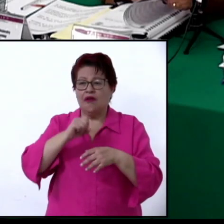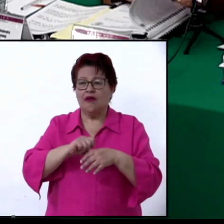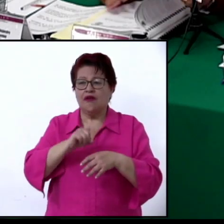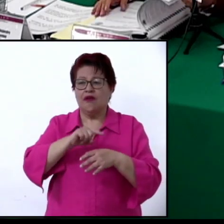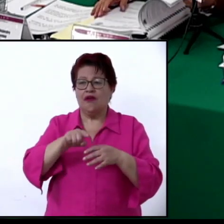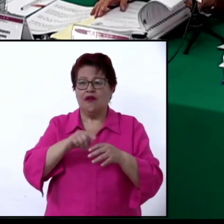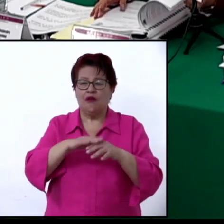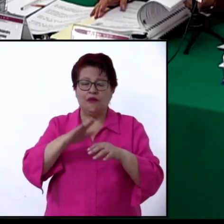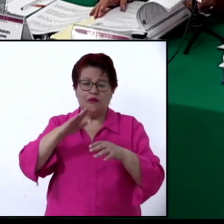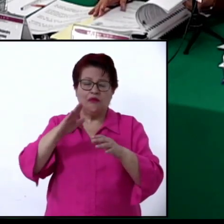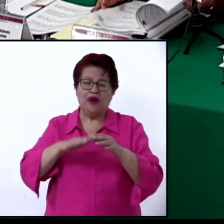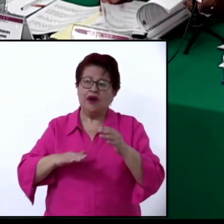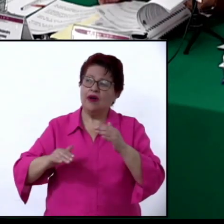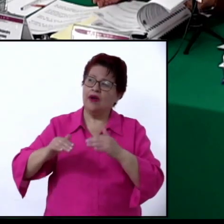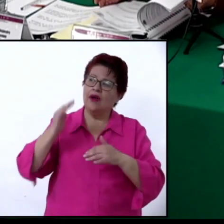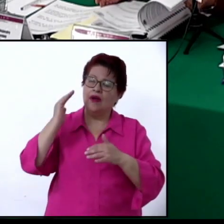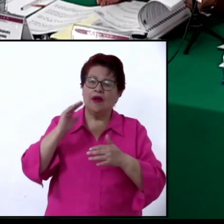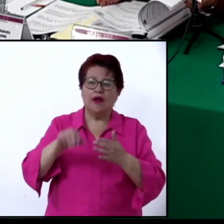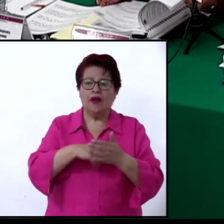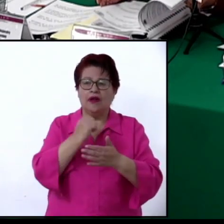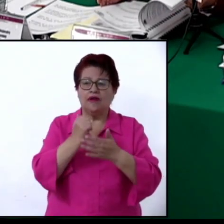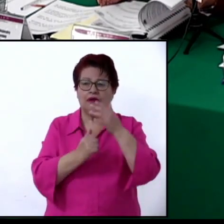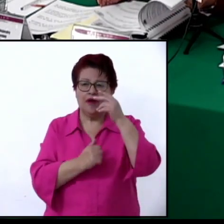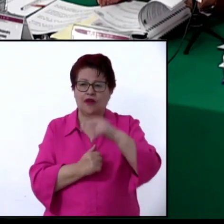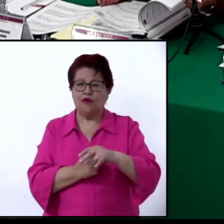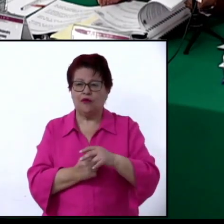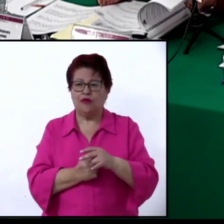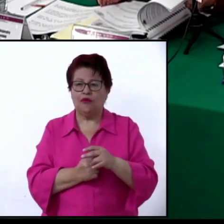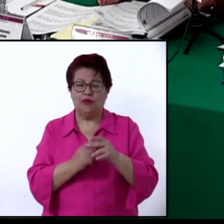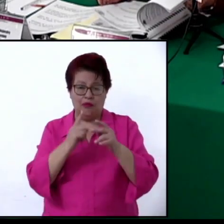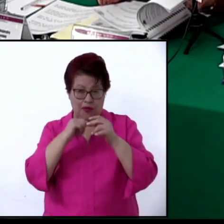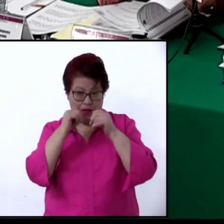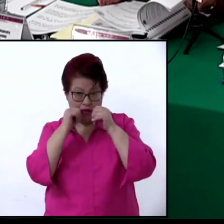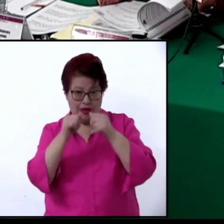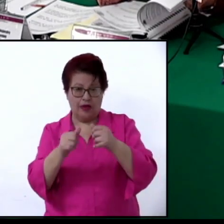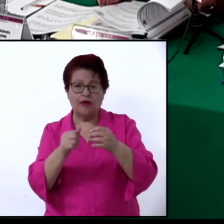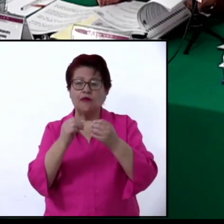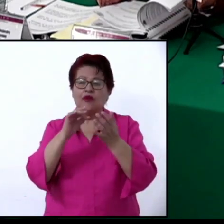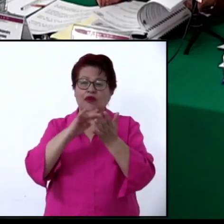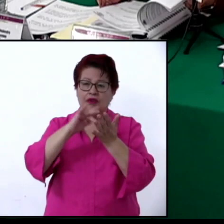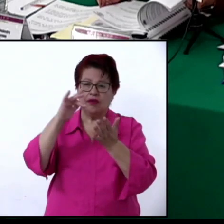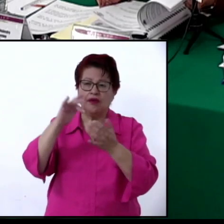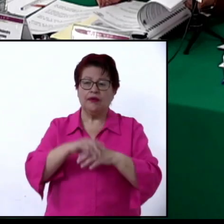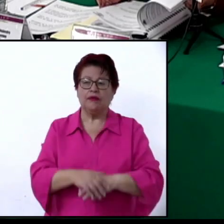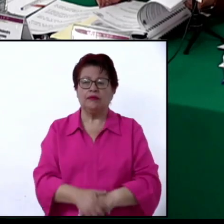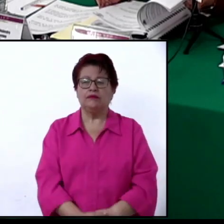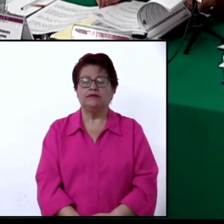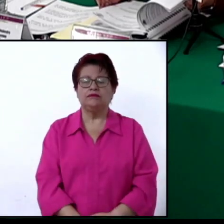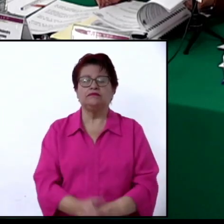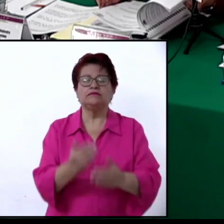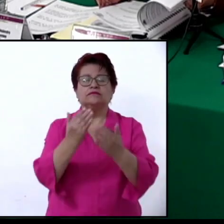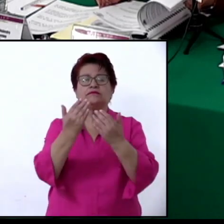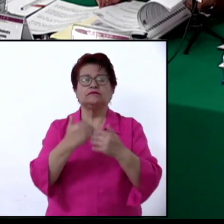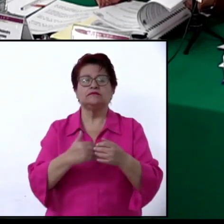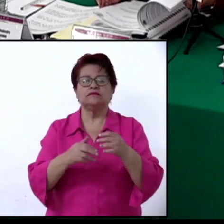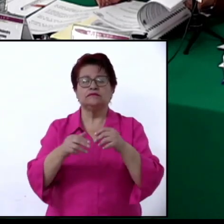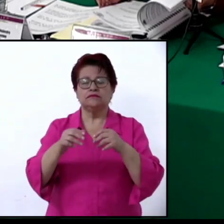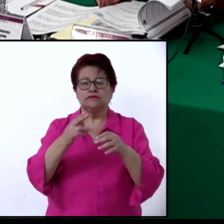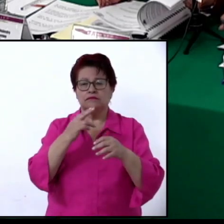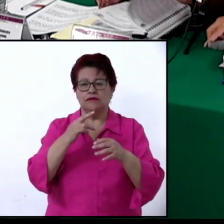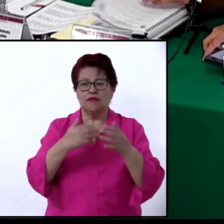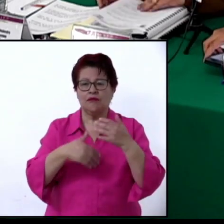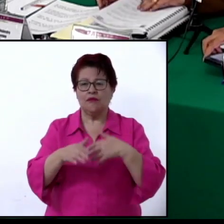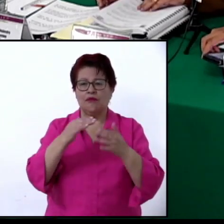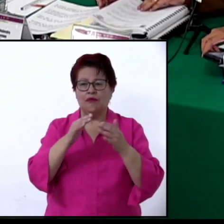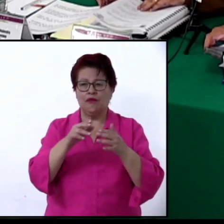en lo más alto a la Ciudad de México. Por su atención, muchas gracias. Se concede ahora el uso de la